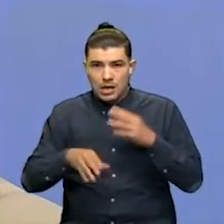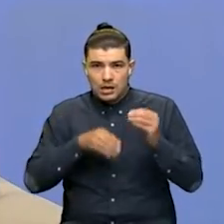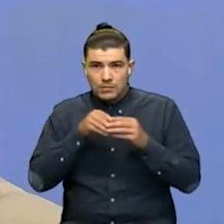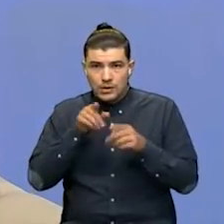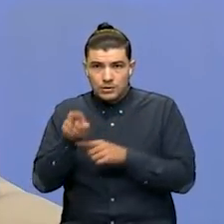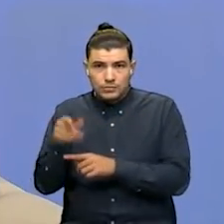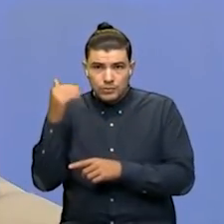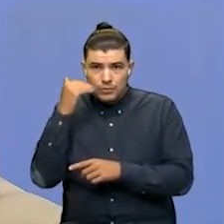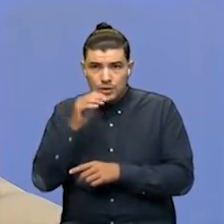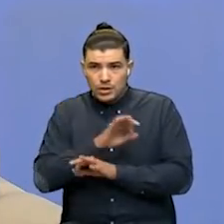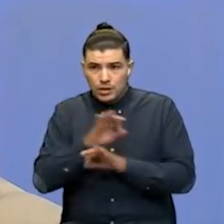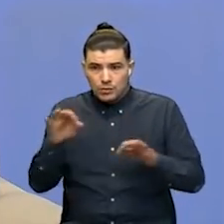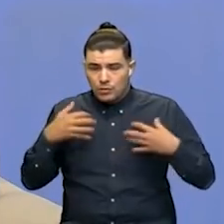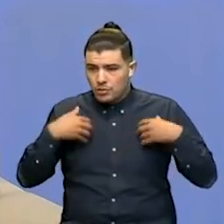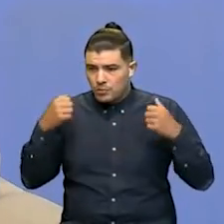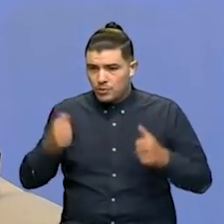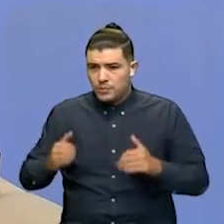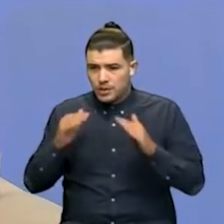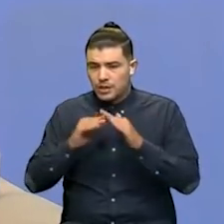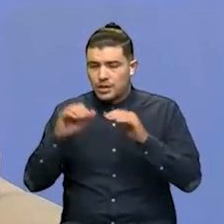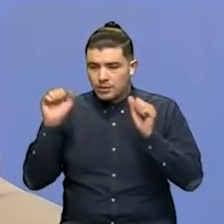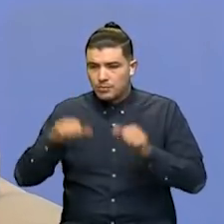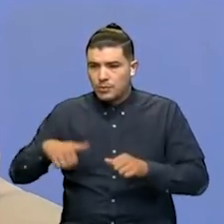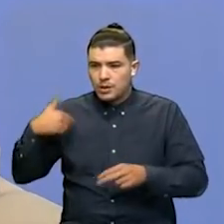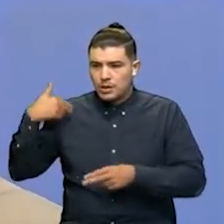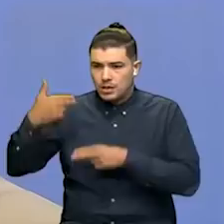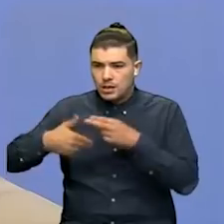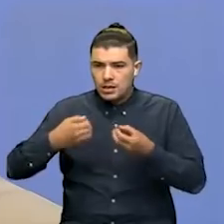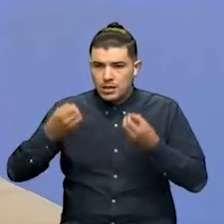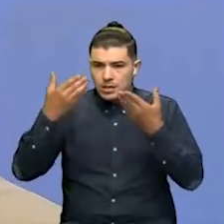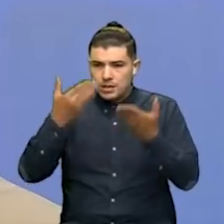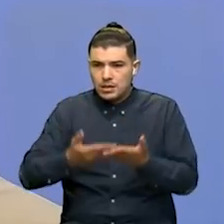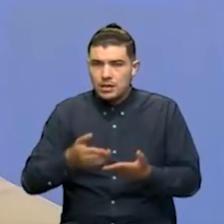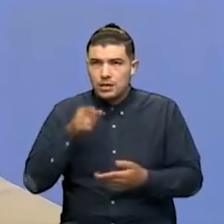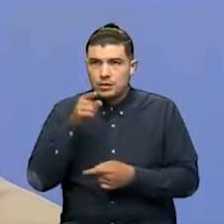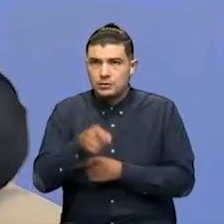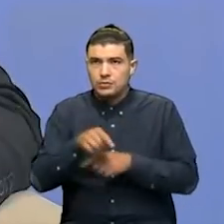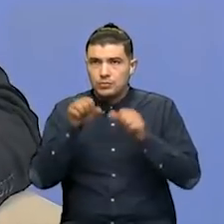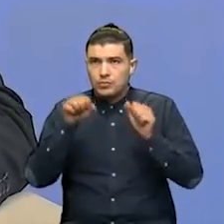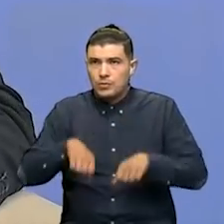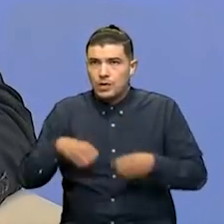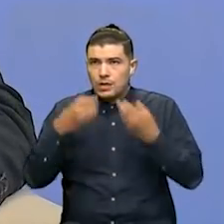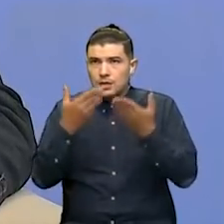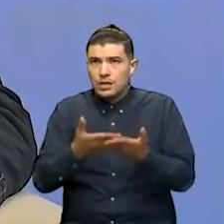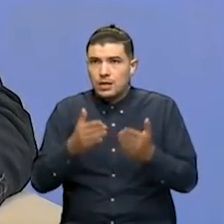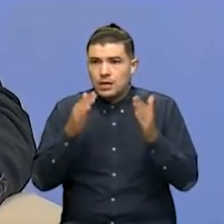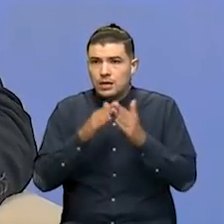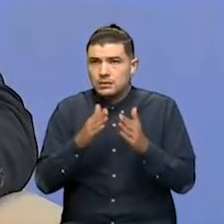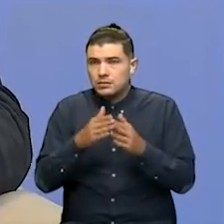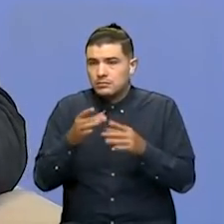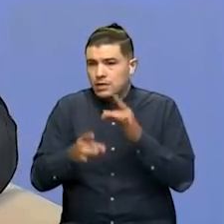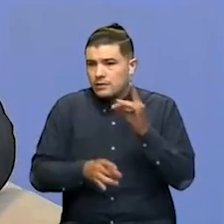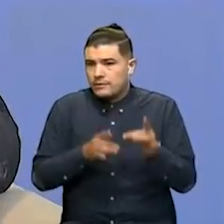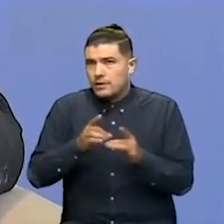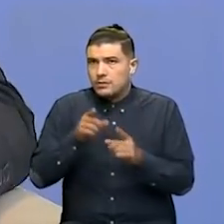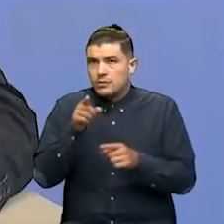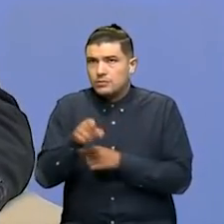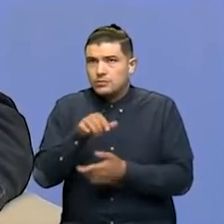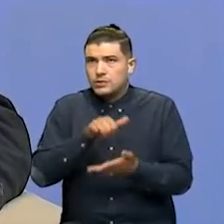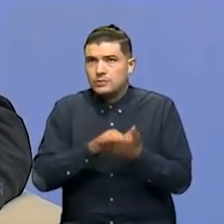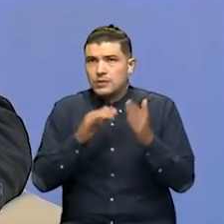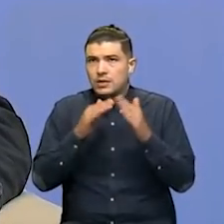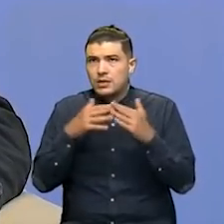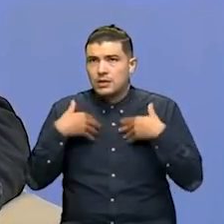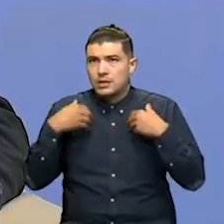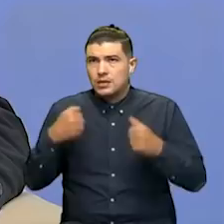como propietaria de ningún inmueble y va a poder adquirir perfectamente, digamos, este bien que está en invasión, como